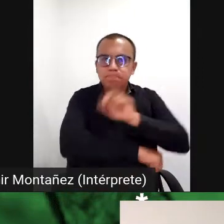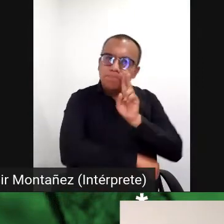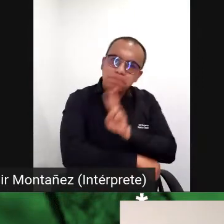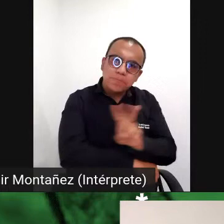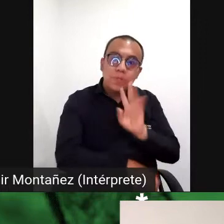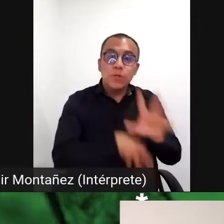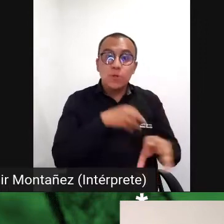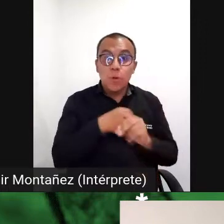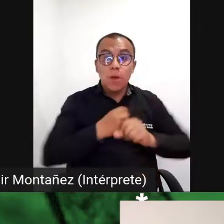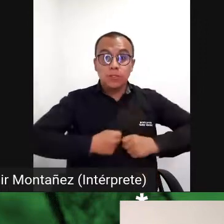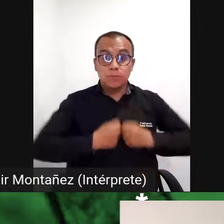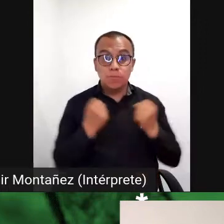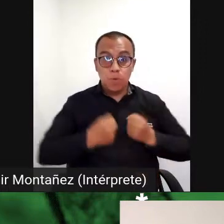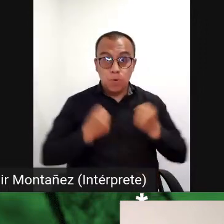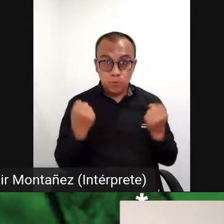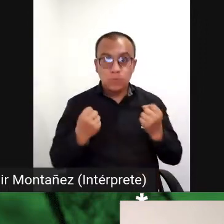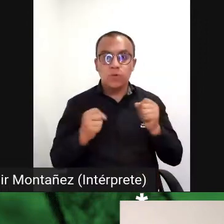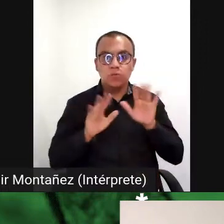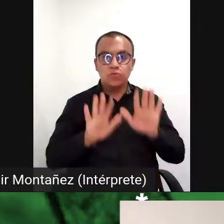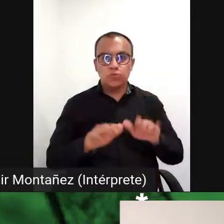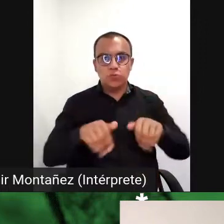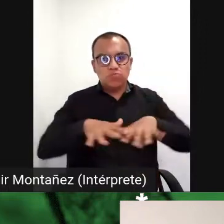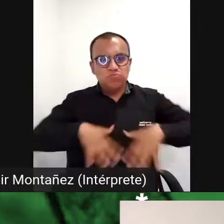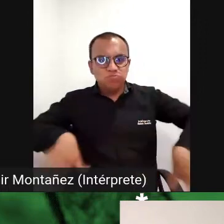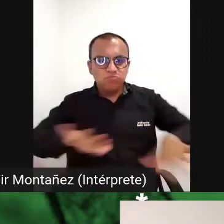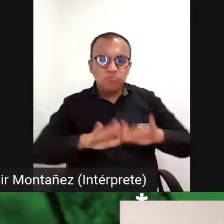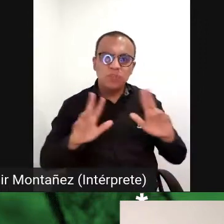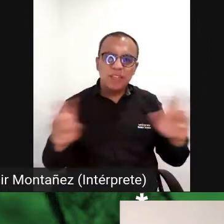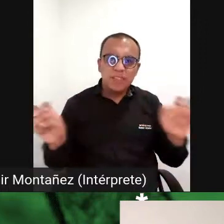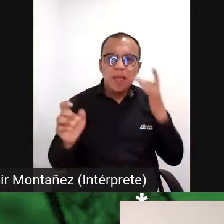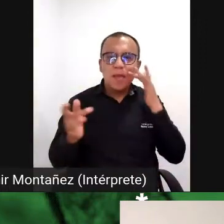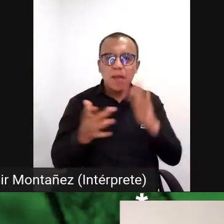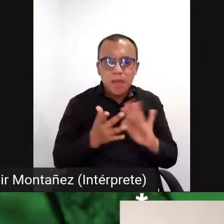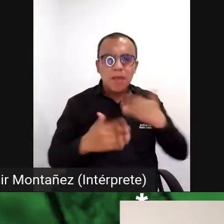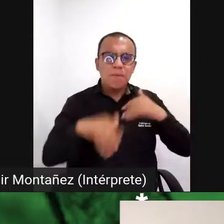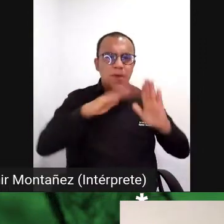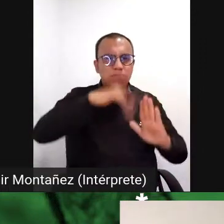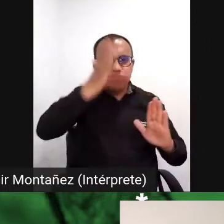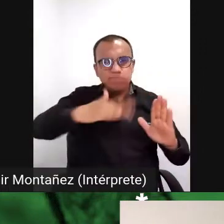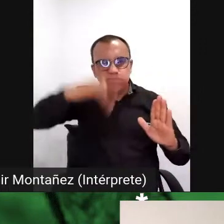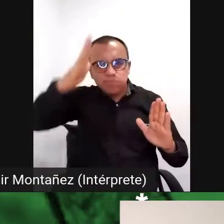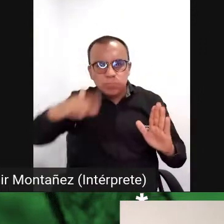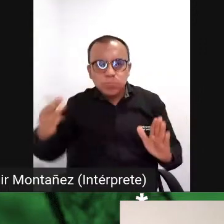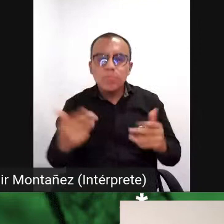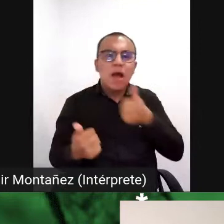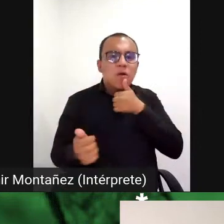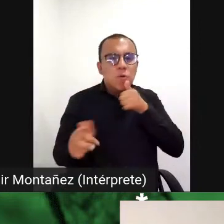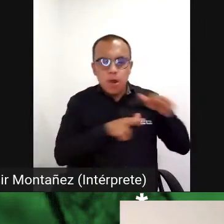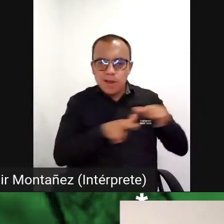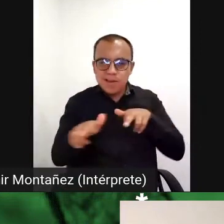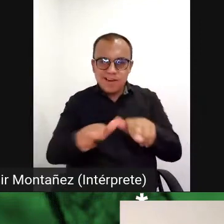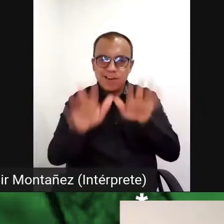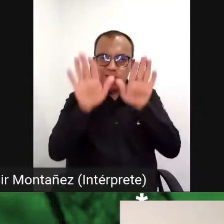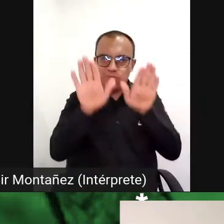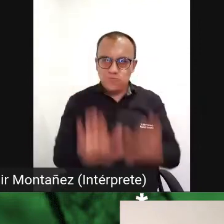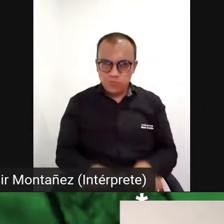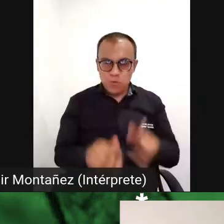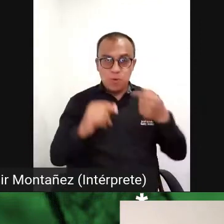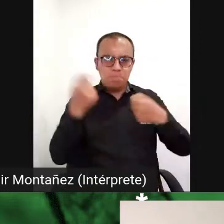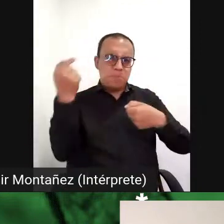pues Bogotá y Bogotá región, sus alrededores, los páramos, los cerros orientales, los ríos, canales que atraviesan Bogotá, están